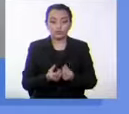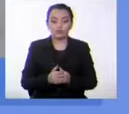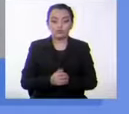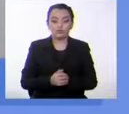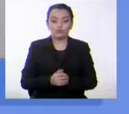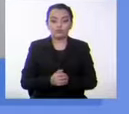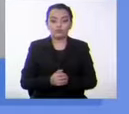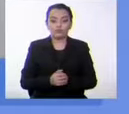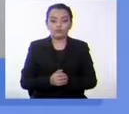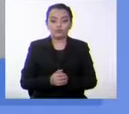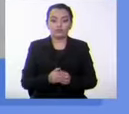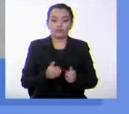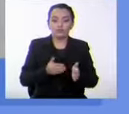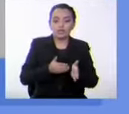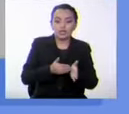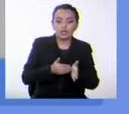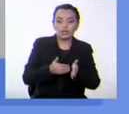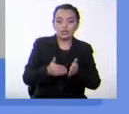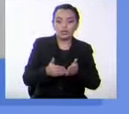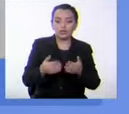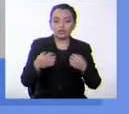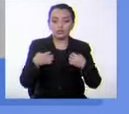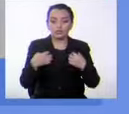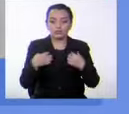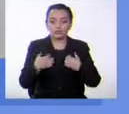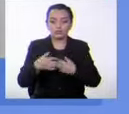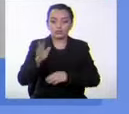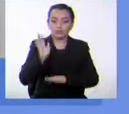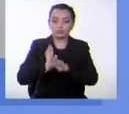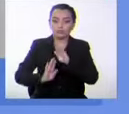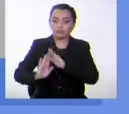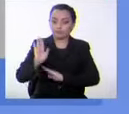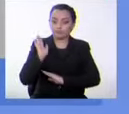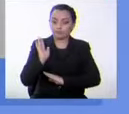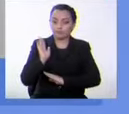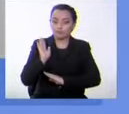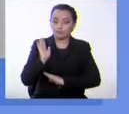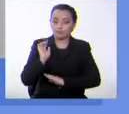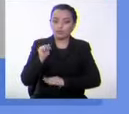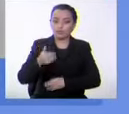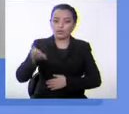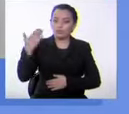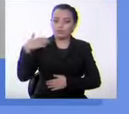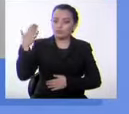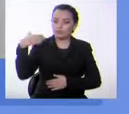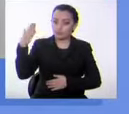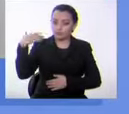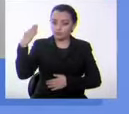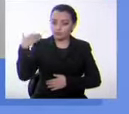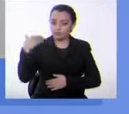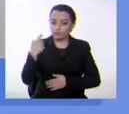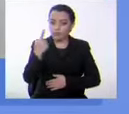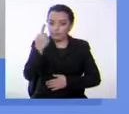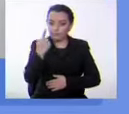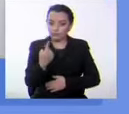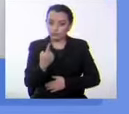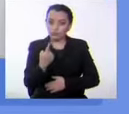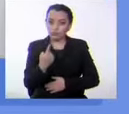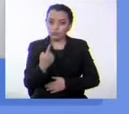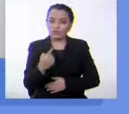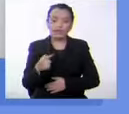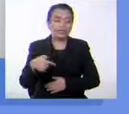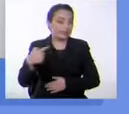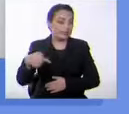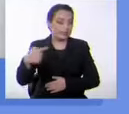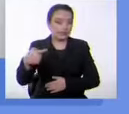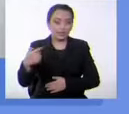de la vida, en las aldeas de la prehistoria y el comienzo de la Edad Antigua, el hombre ha tenido que